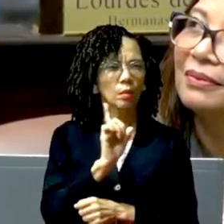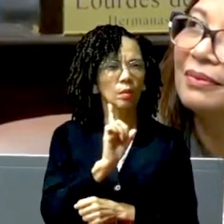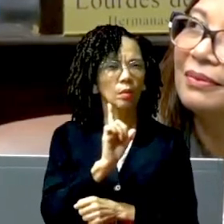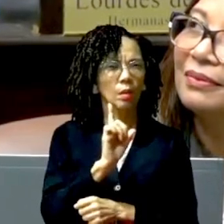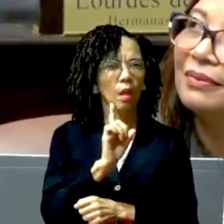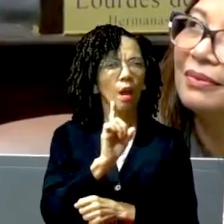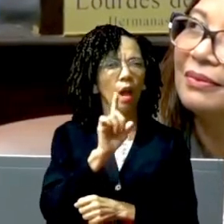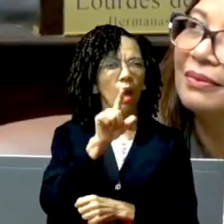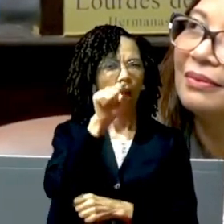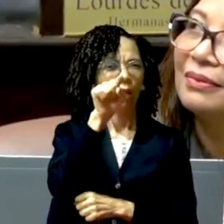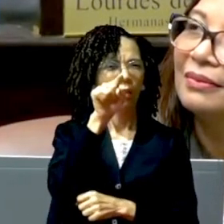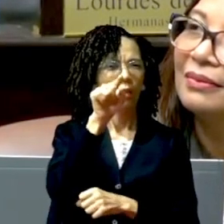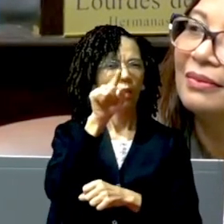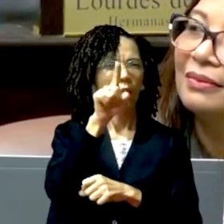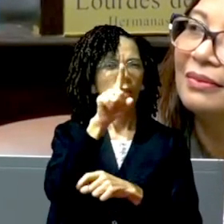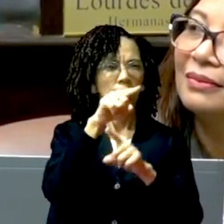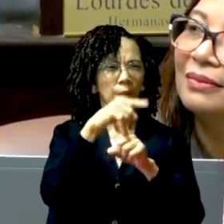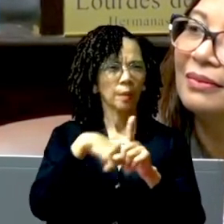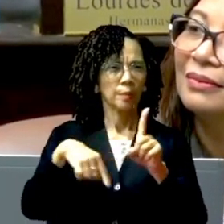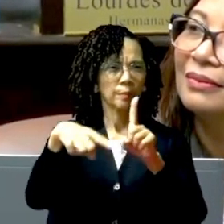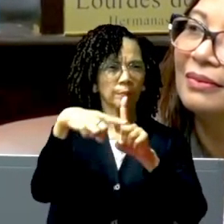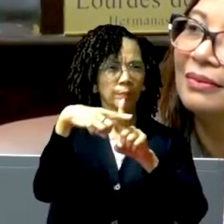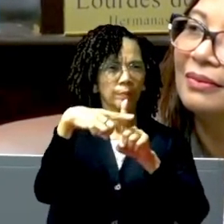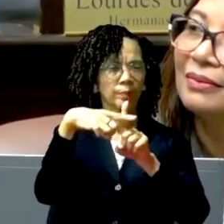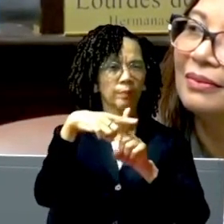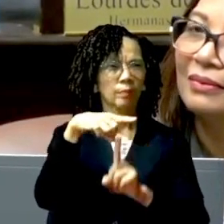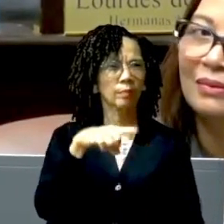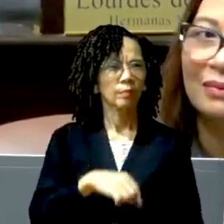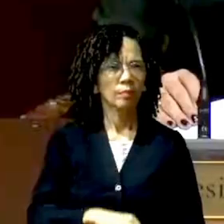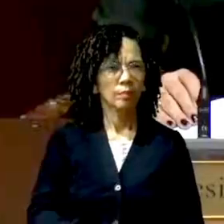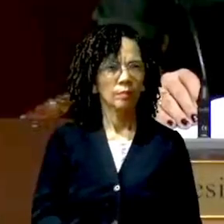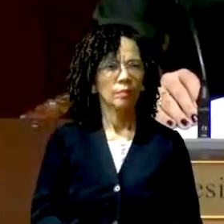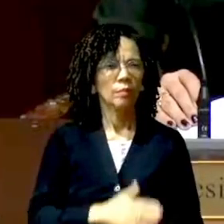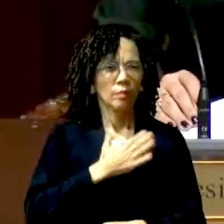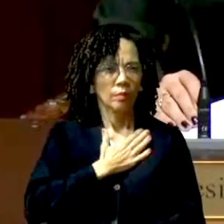sepultura. Muchísimas gracias por la oportunidad. Gracias, doña Dorina. Entonces.